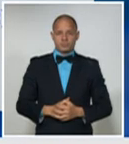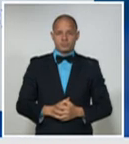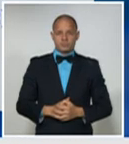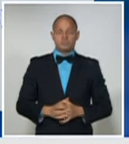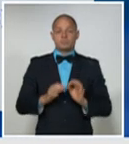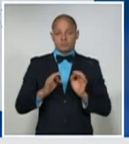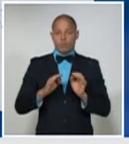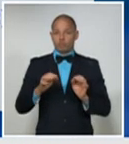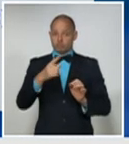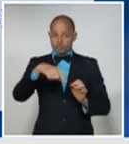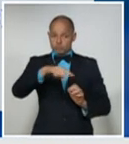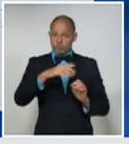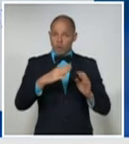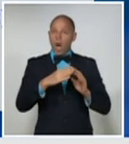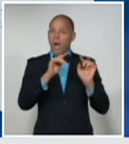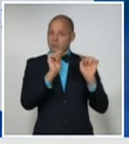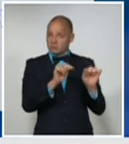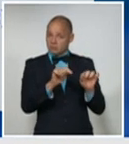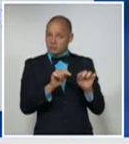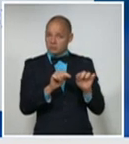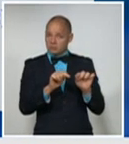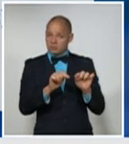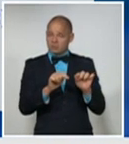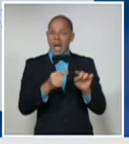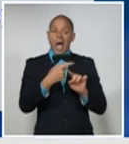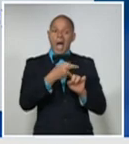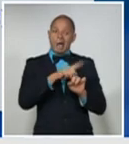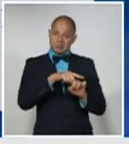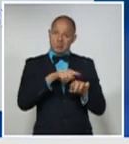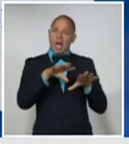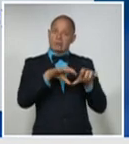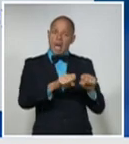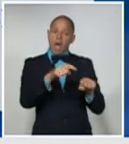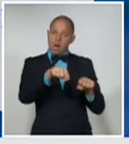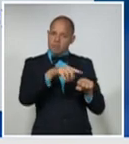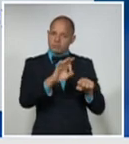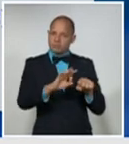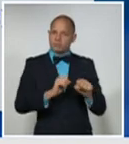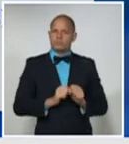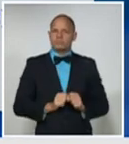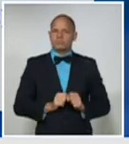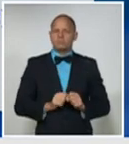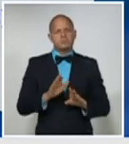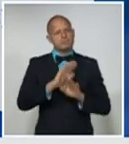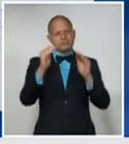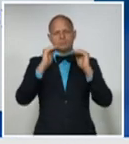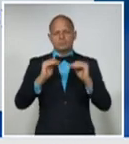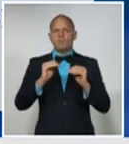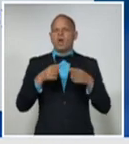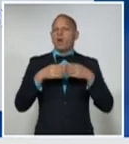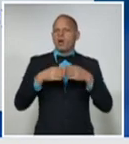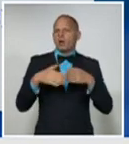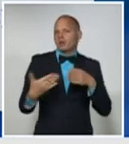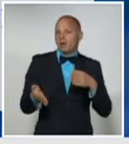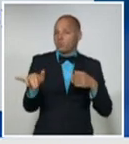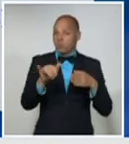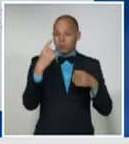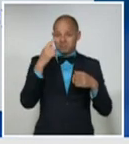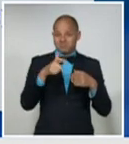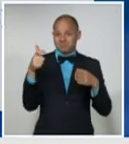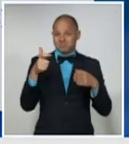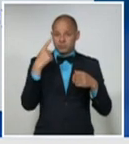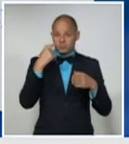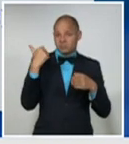autóctonos, casos diagnosticados en el día de ayer. Granma igualmente, un